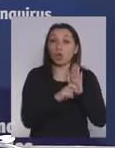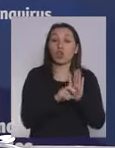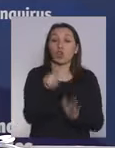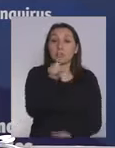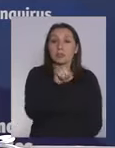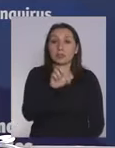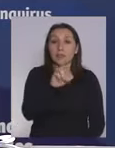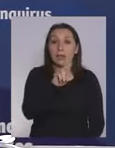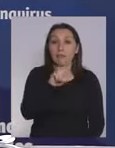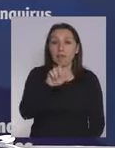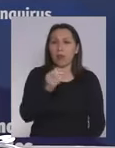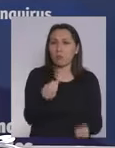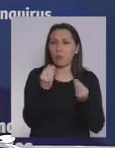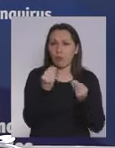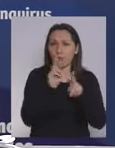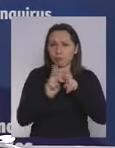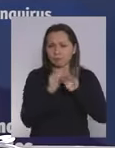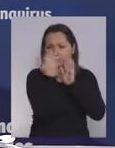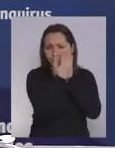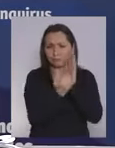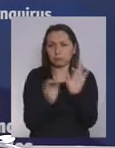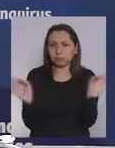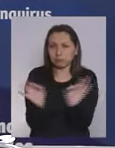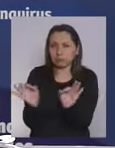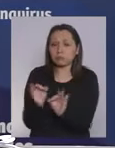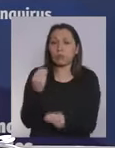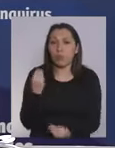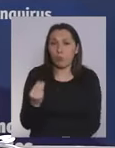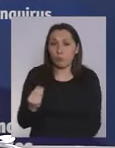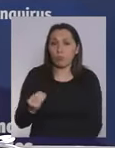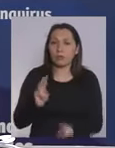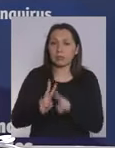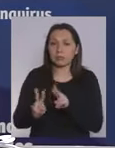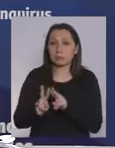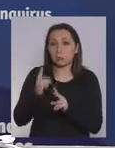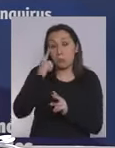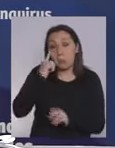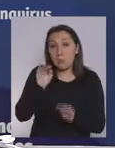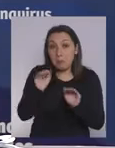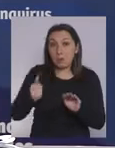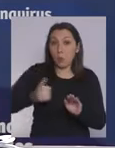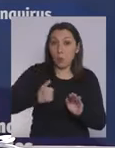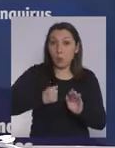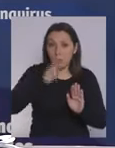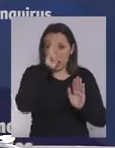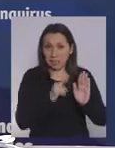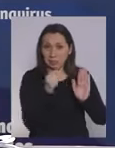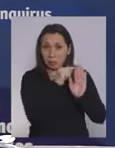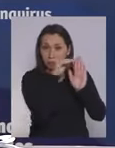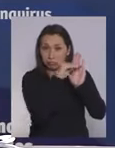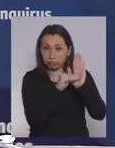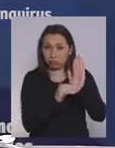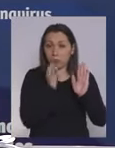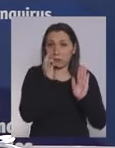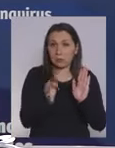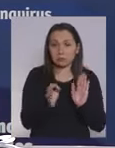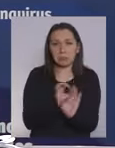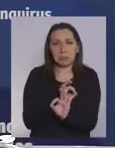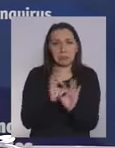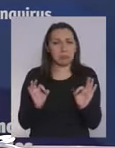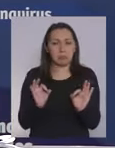es muy bueno está muy bien hecho y creo que si se mantiene ese protocolo y se respeta ese protocolo no